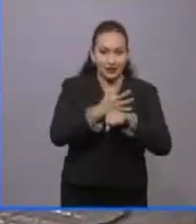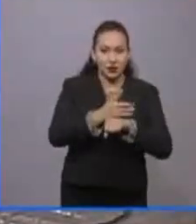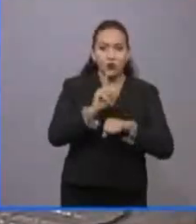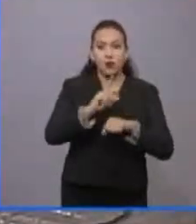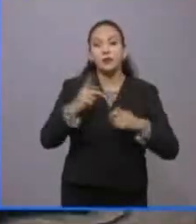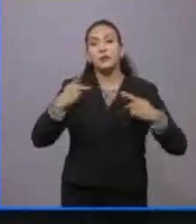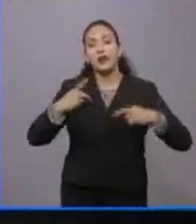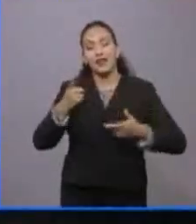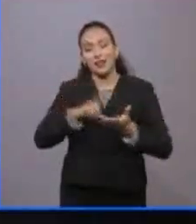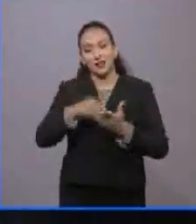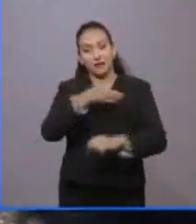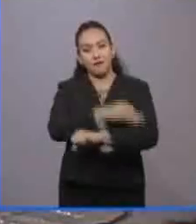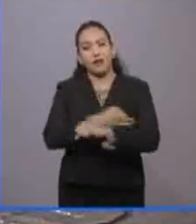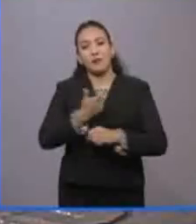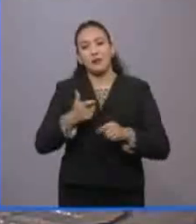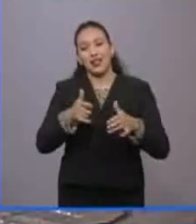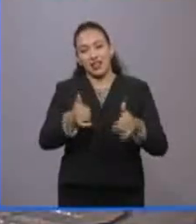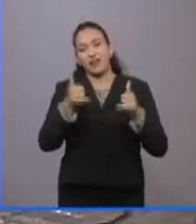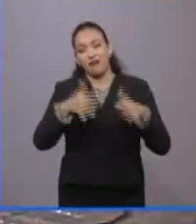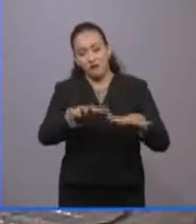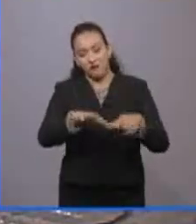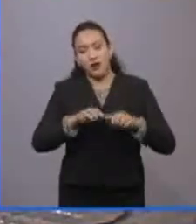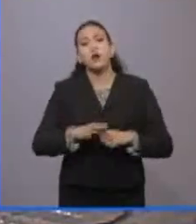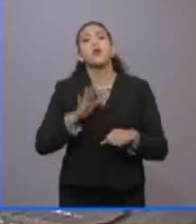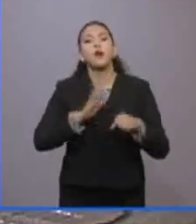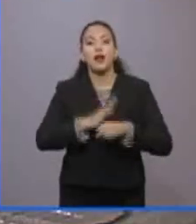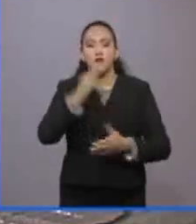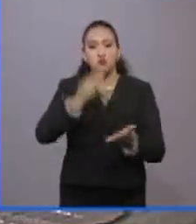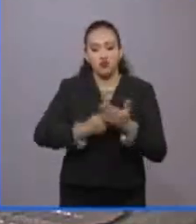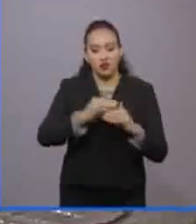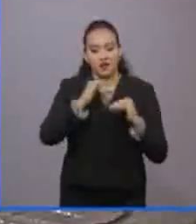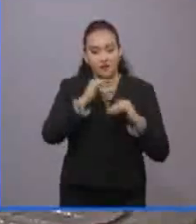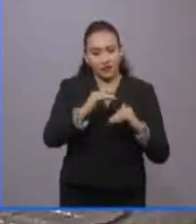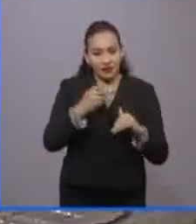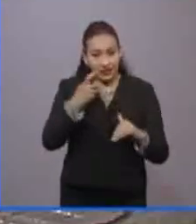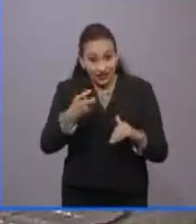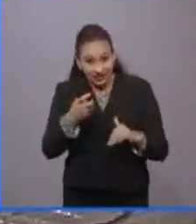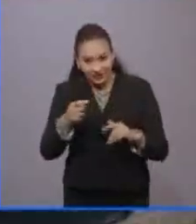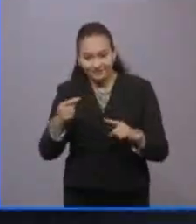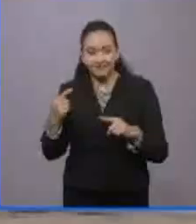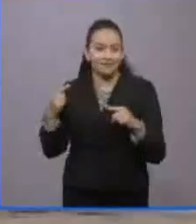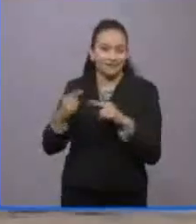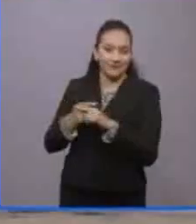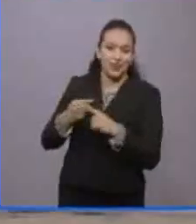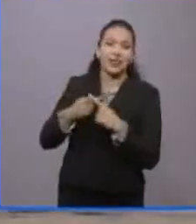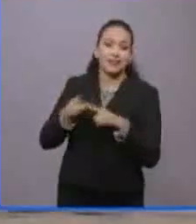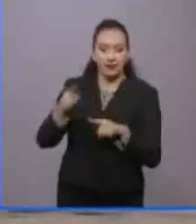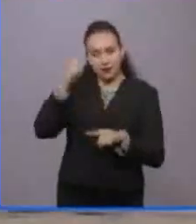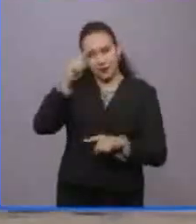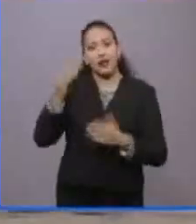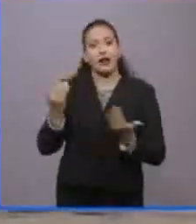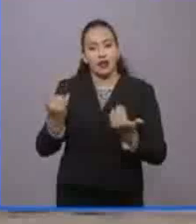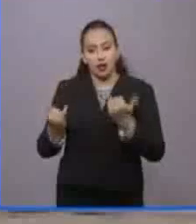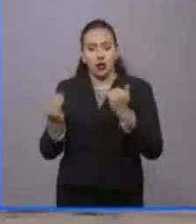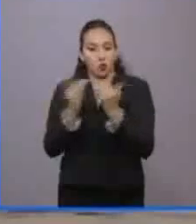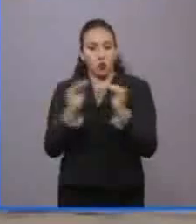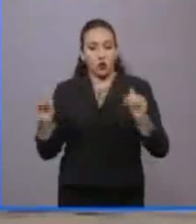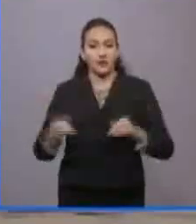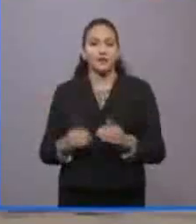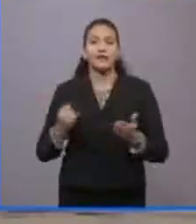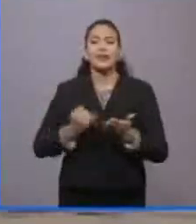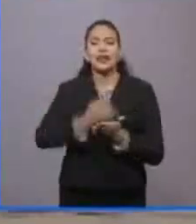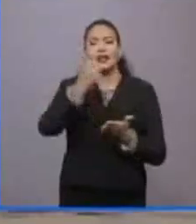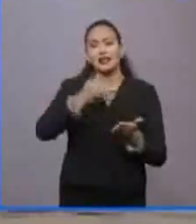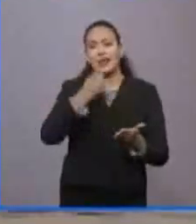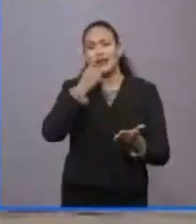fraude familiar por tratarse de una multa fija, contraria al principio de proporcionalidad. En la sentencia se fijaron